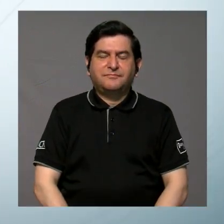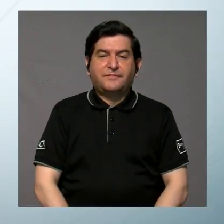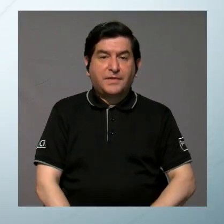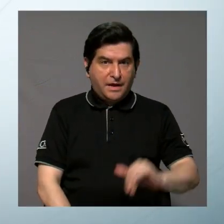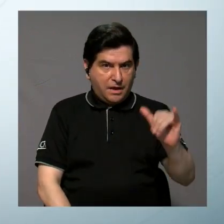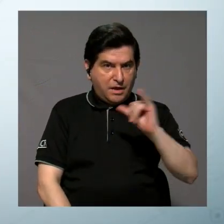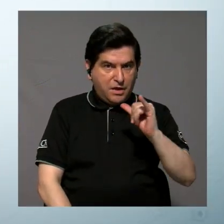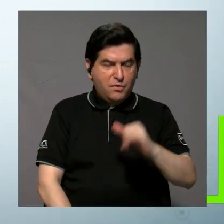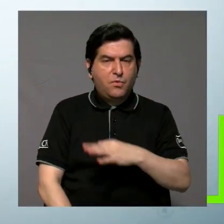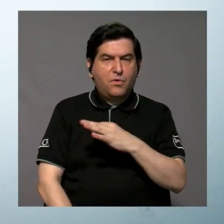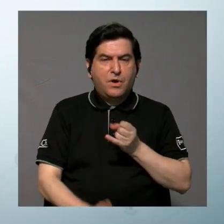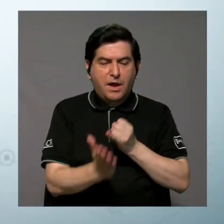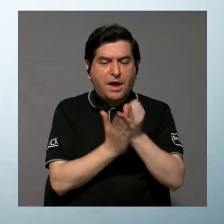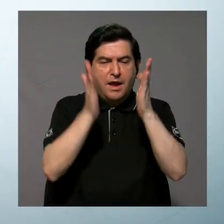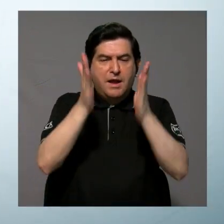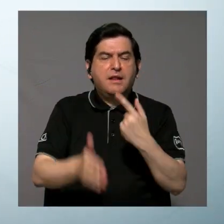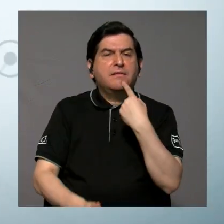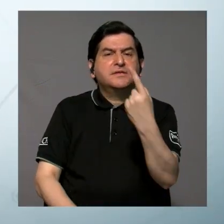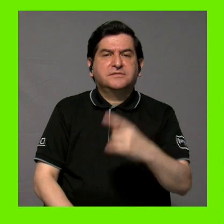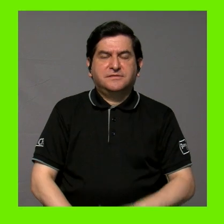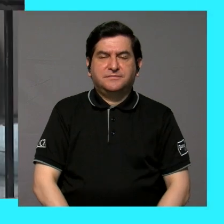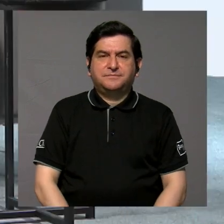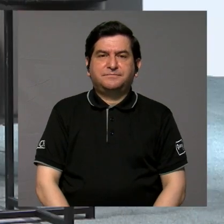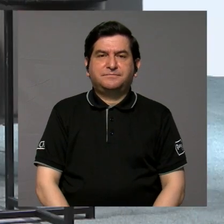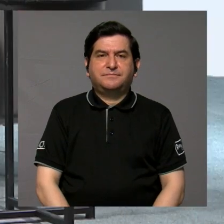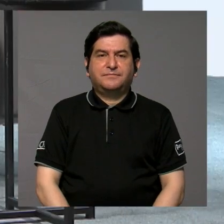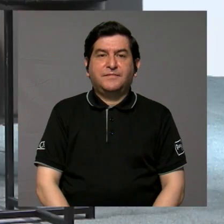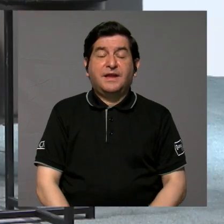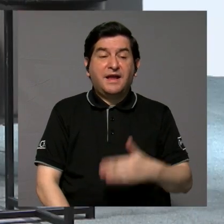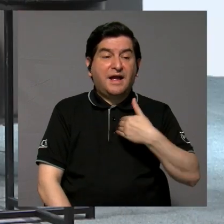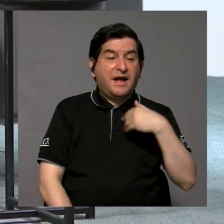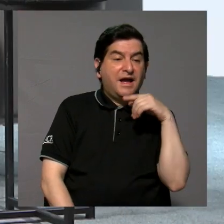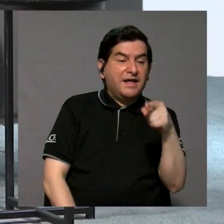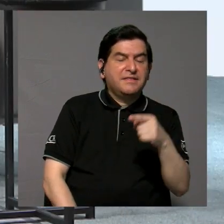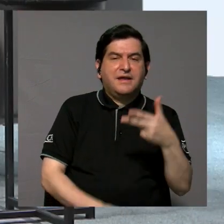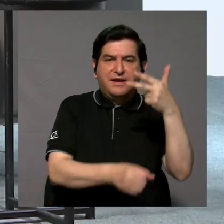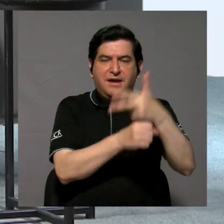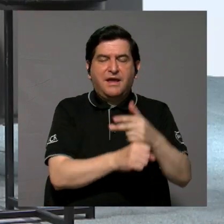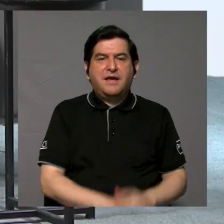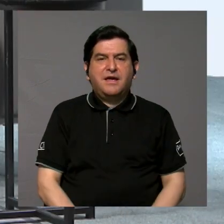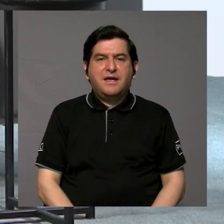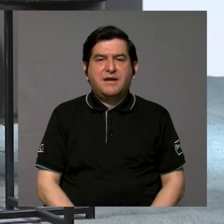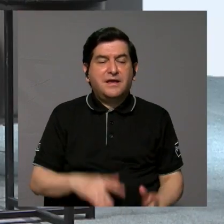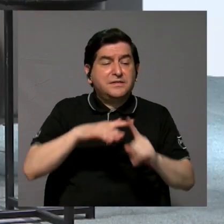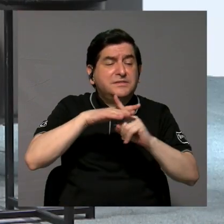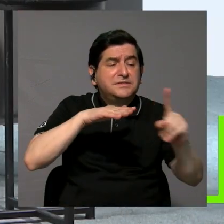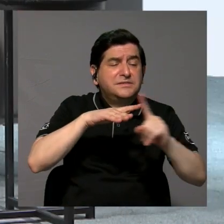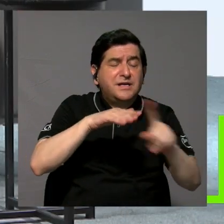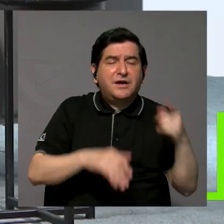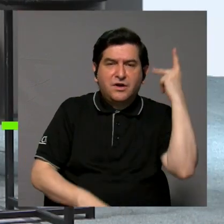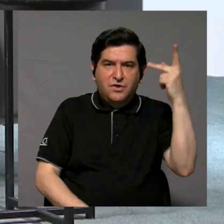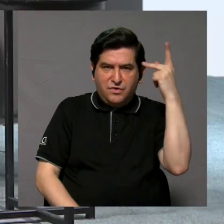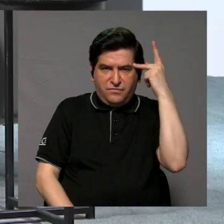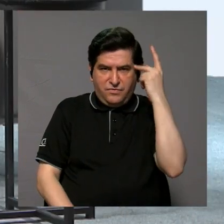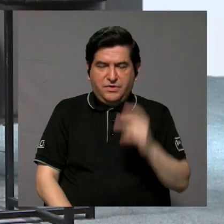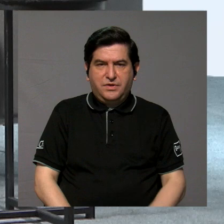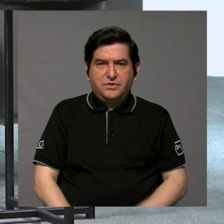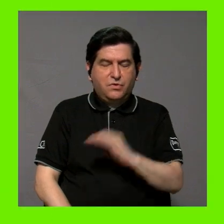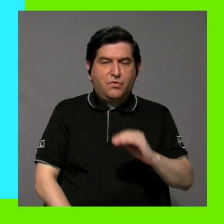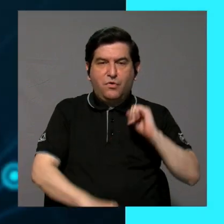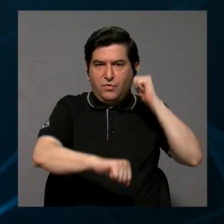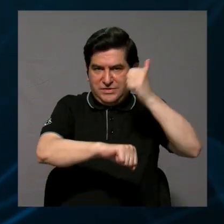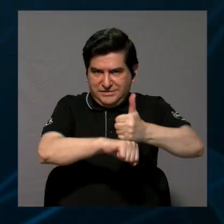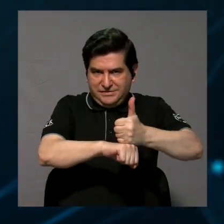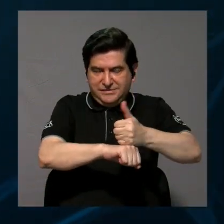Pero también el investigador nos dijo: entonces lo que tenemos en el caso de Guatemala es un transfugismo político o la